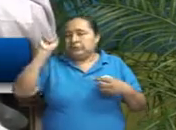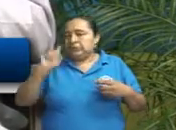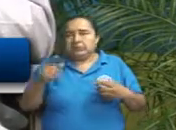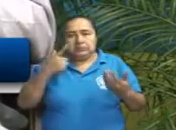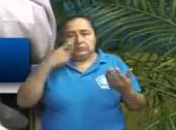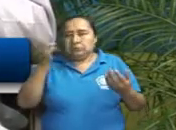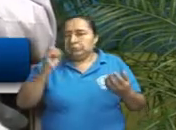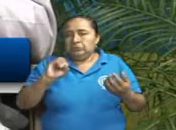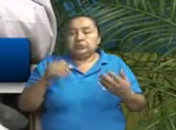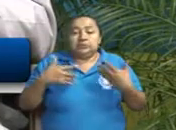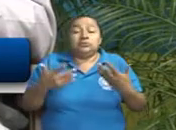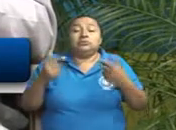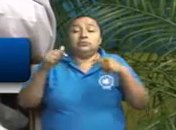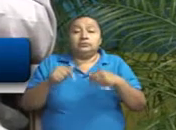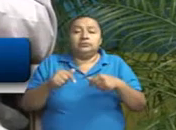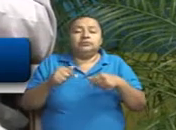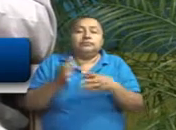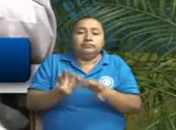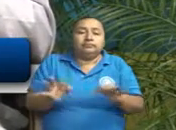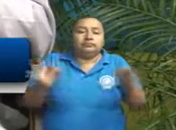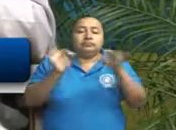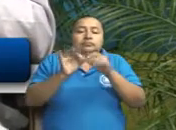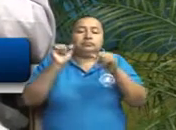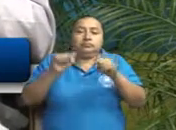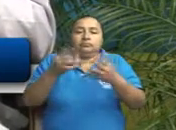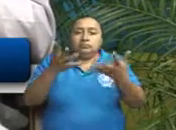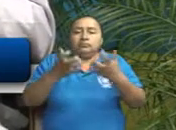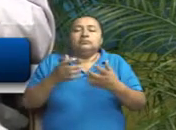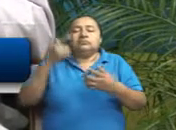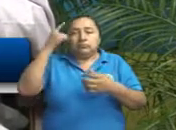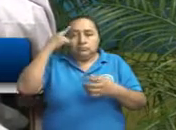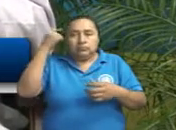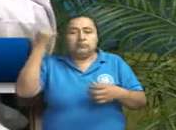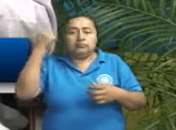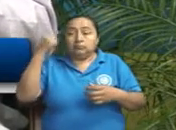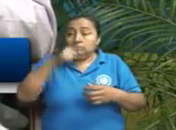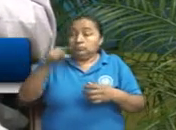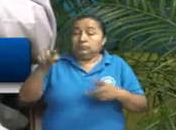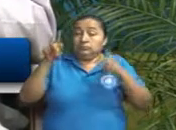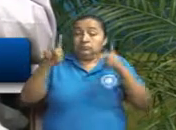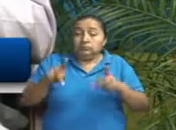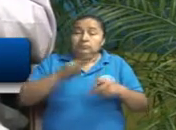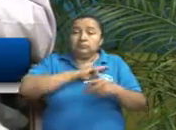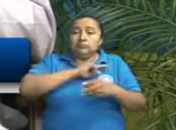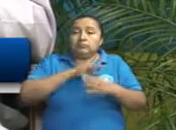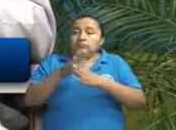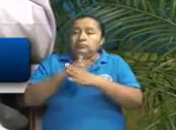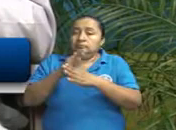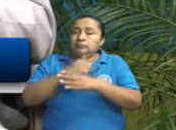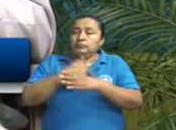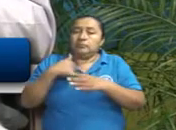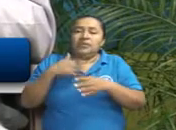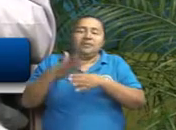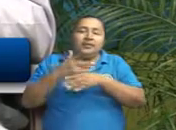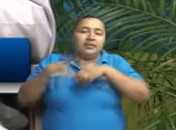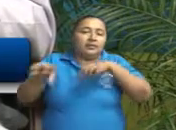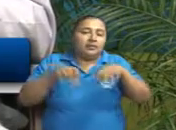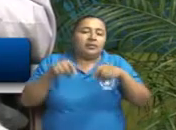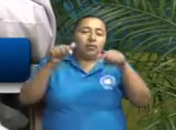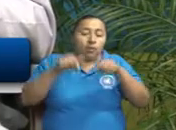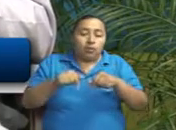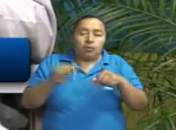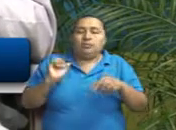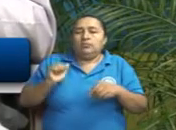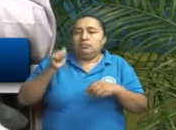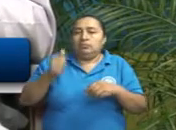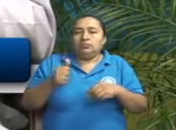Claro. Desconocen. Entonces, es ahí donde nosotros queremos hacer conciencia. Se han desarrollado diferentes actividades. El día de hoy, pues,